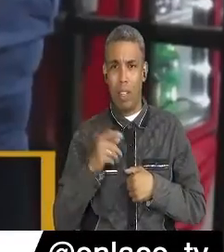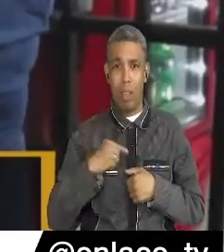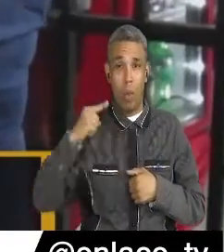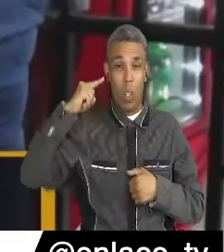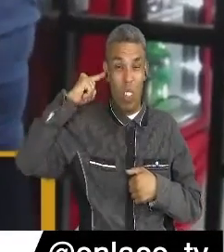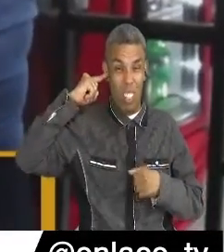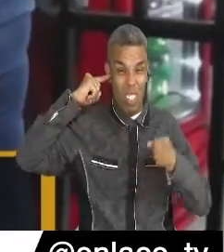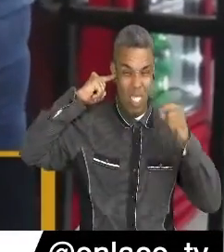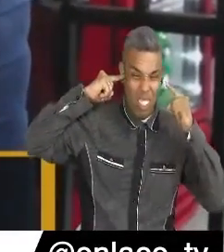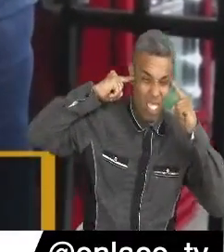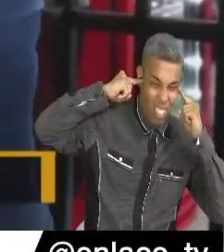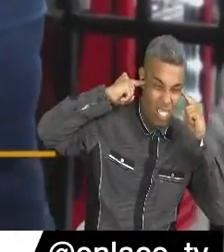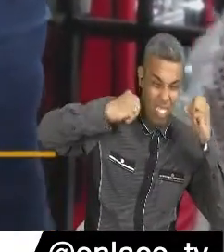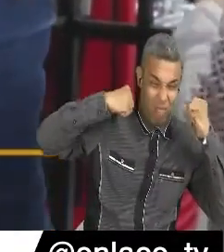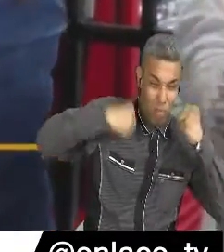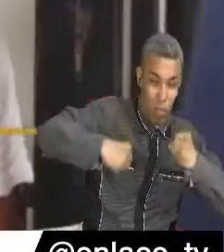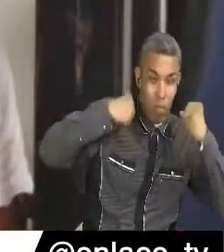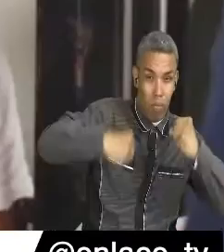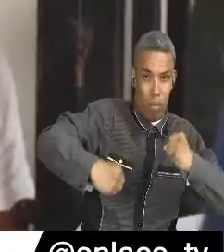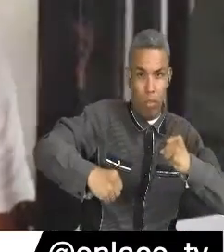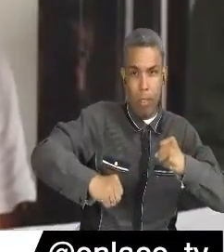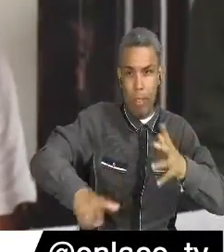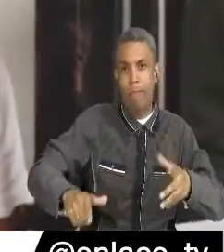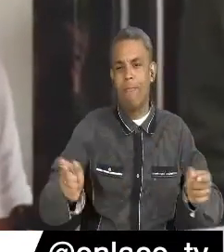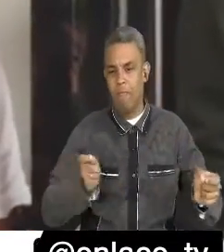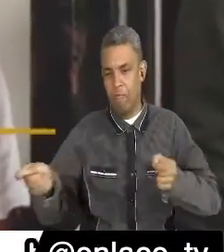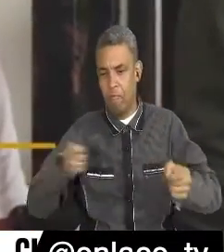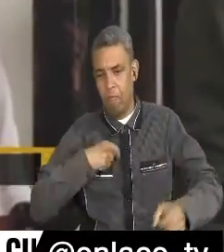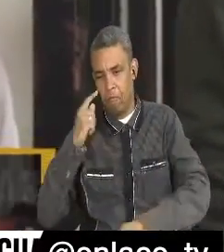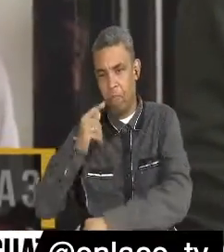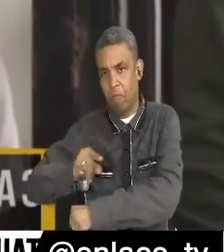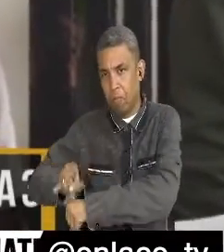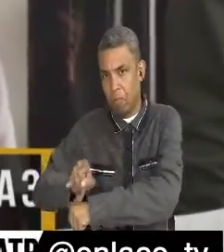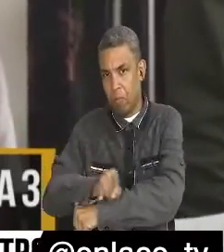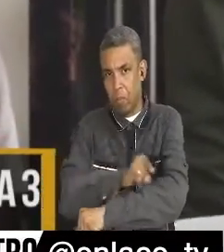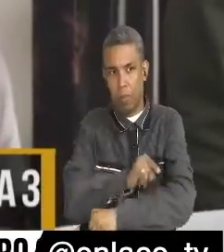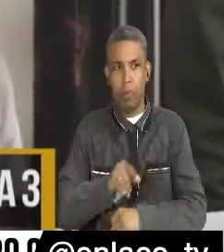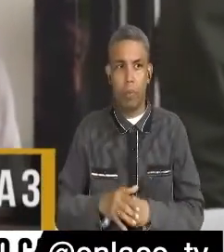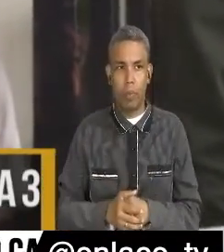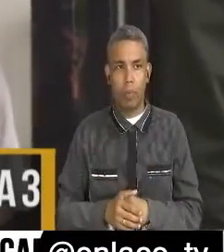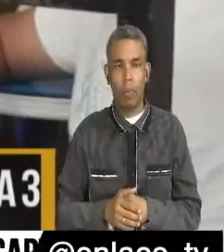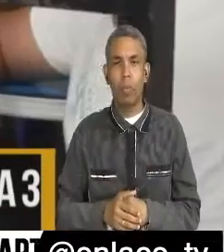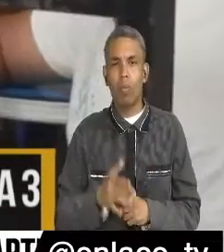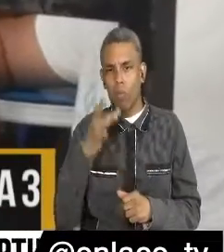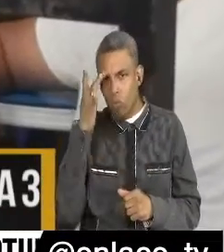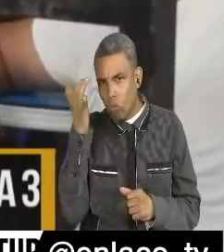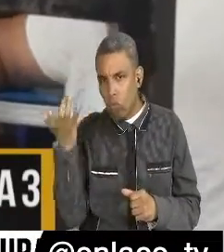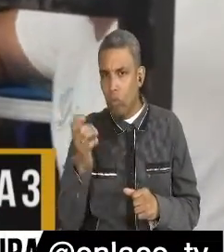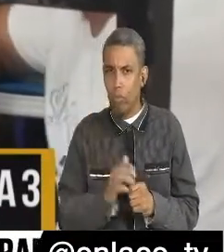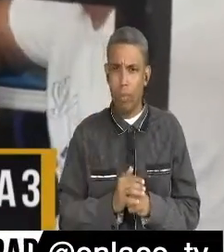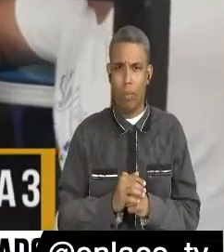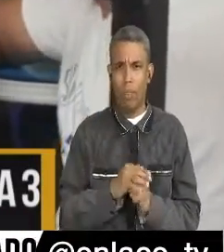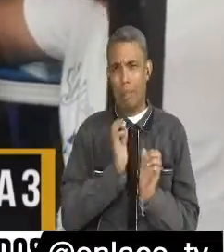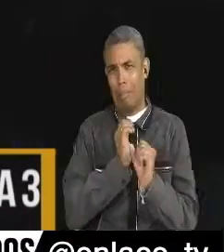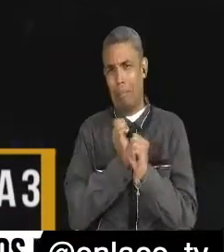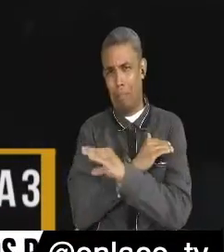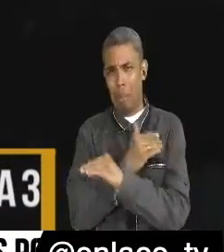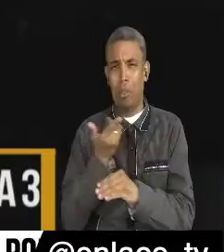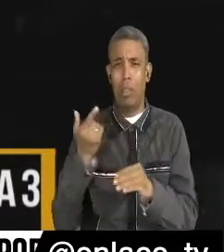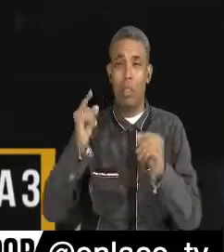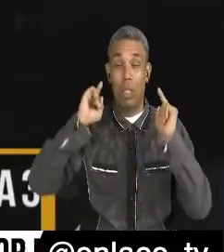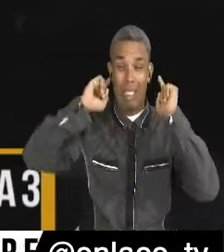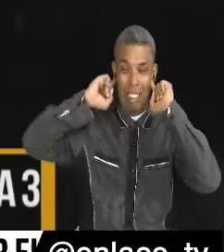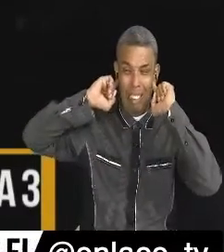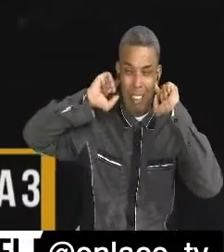las constantes quejas de las comunidades de ese sector, quienes aseguraron que los niveles de ruido en la zona residencial los inquietaba.